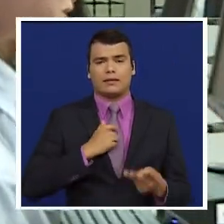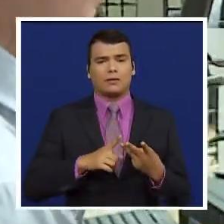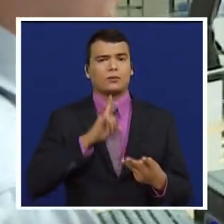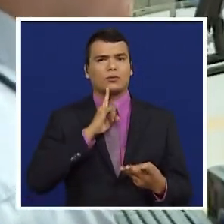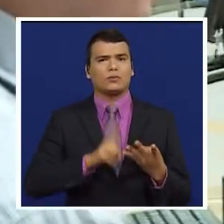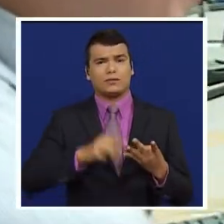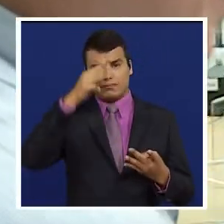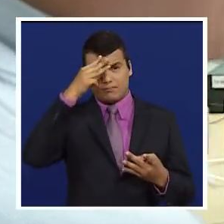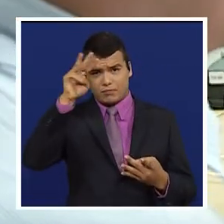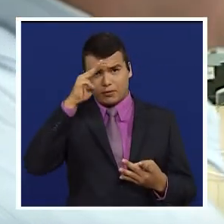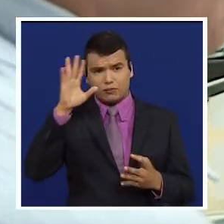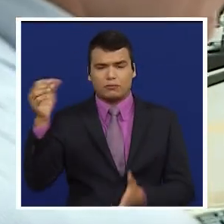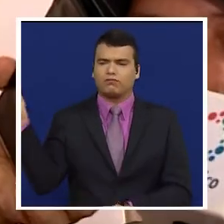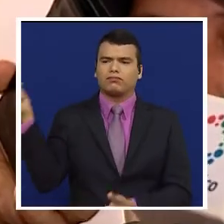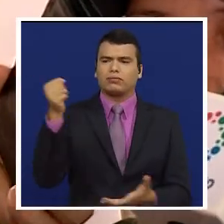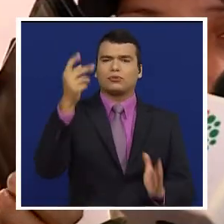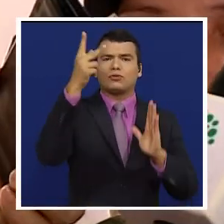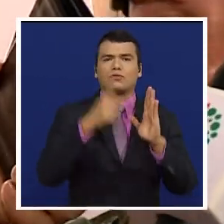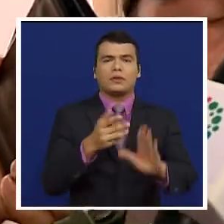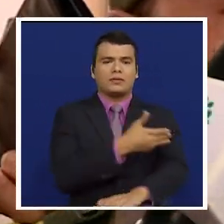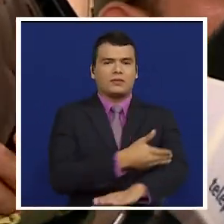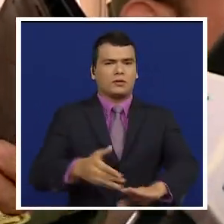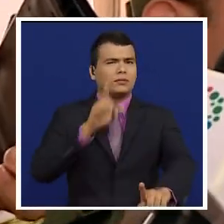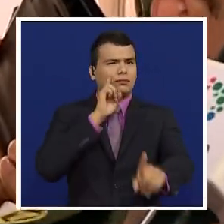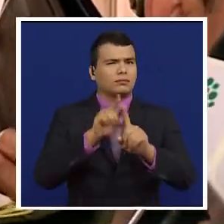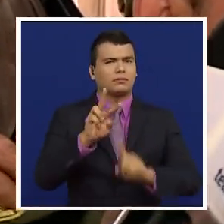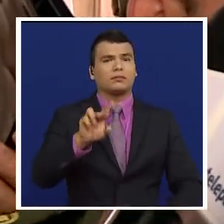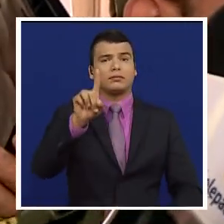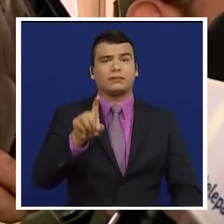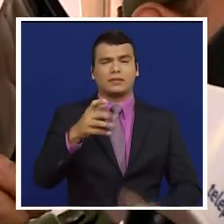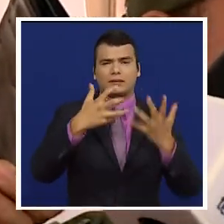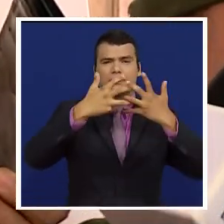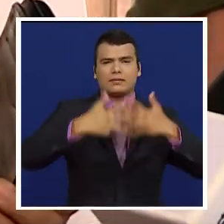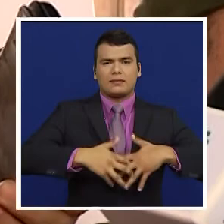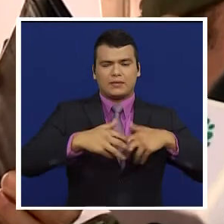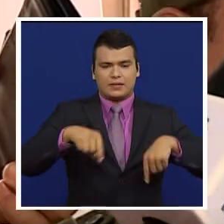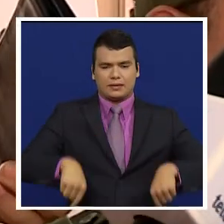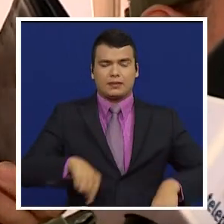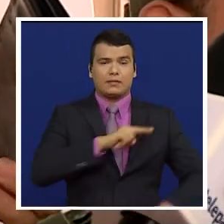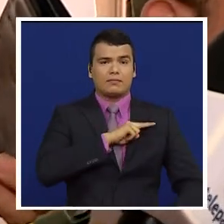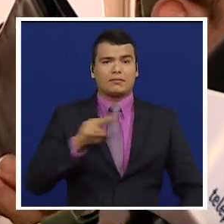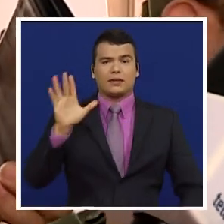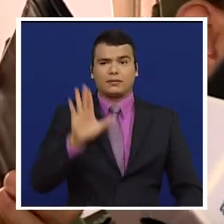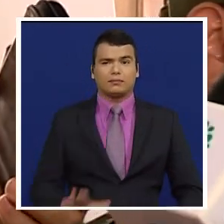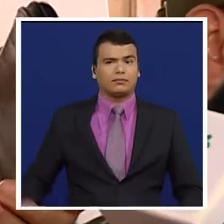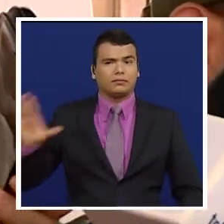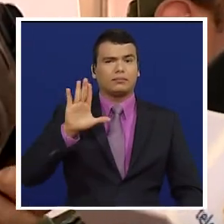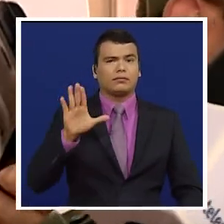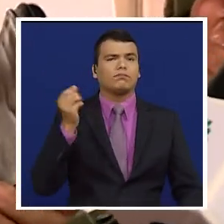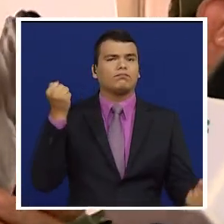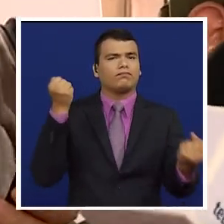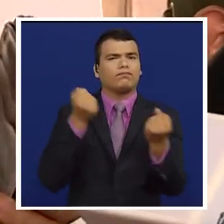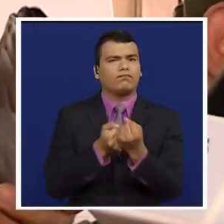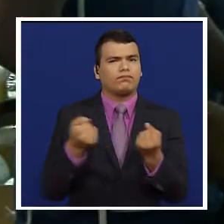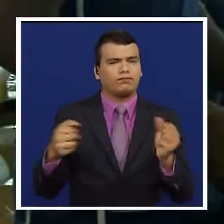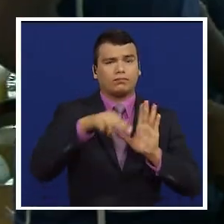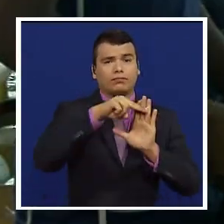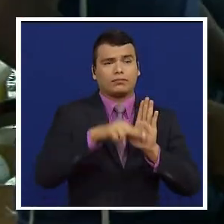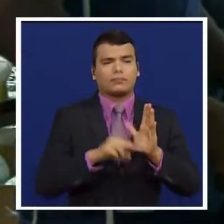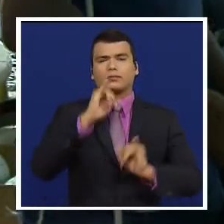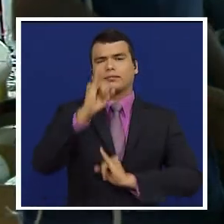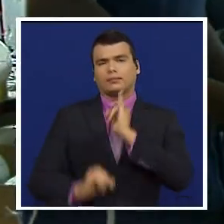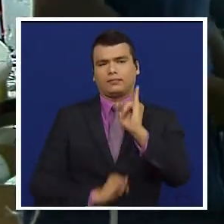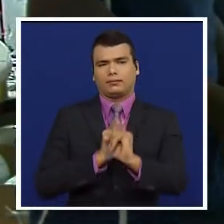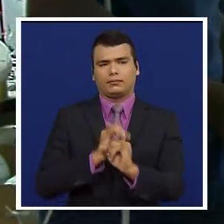esta apuesta de 2.000 millones de pesos para crear 26 empresas en el departamento van a estar acompañadas acompañadas con estándar internacional.